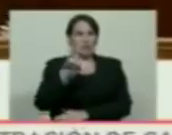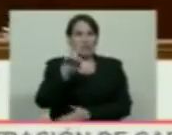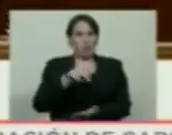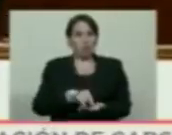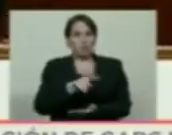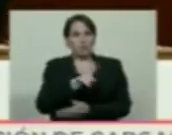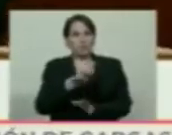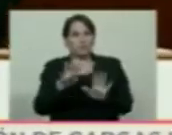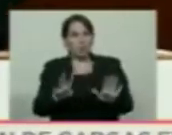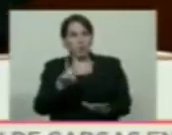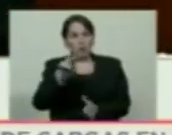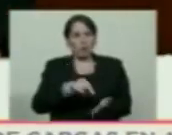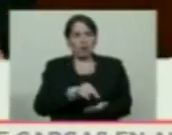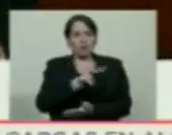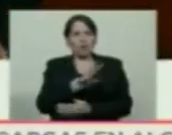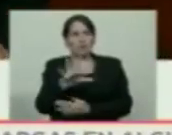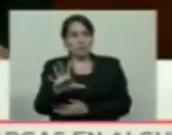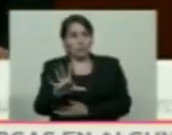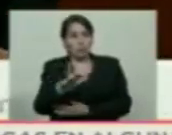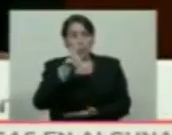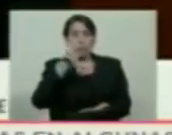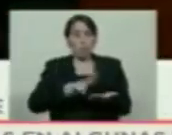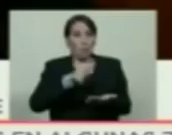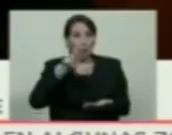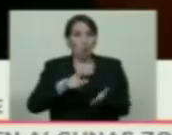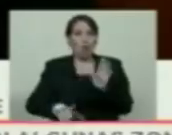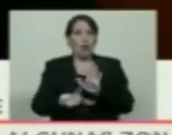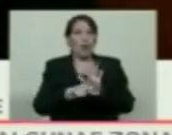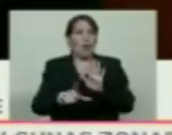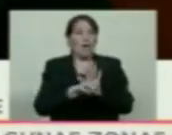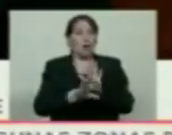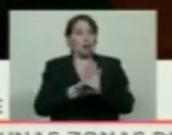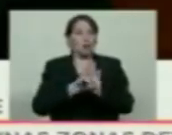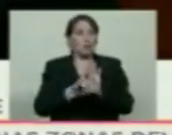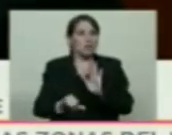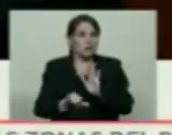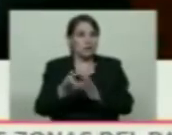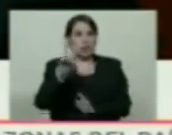2019-2025 y la aprobación de la Ley Constituyente del Plan de la Patria